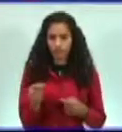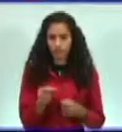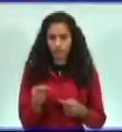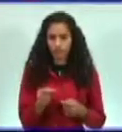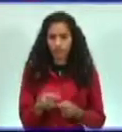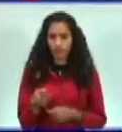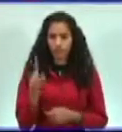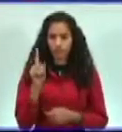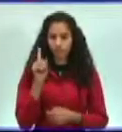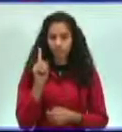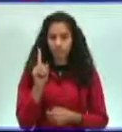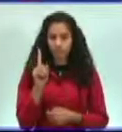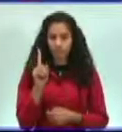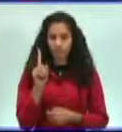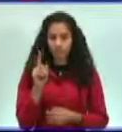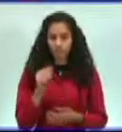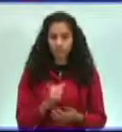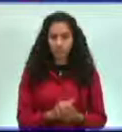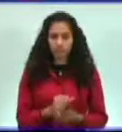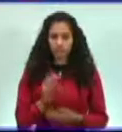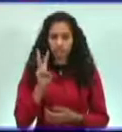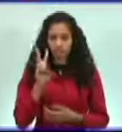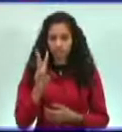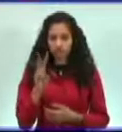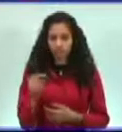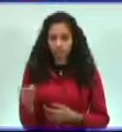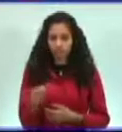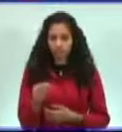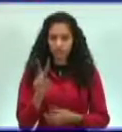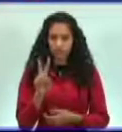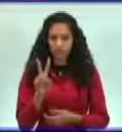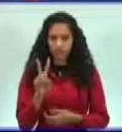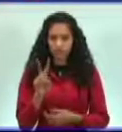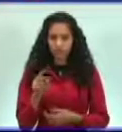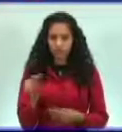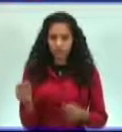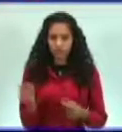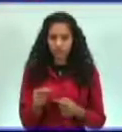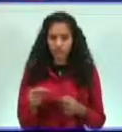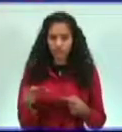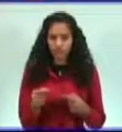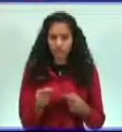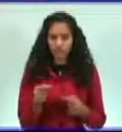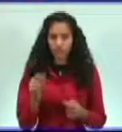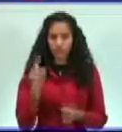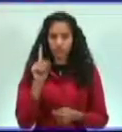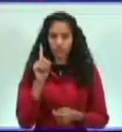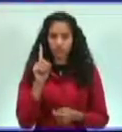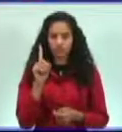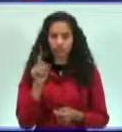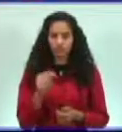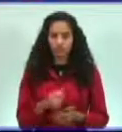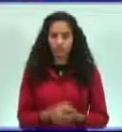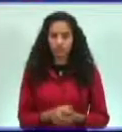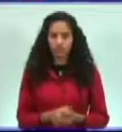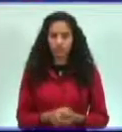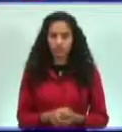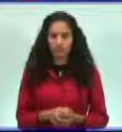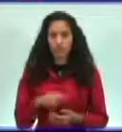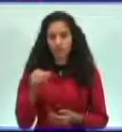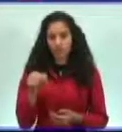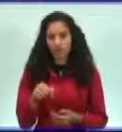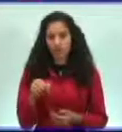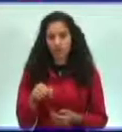es igual a 1. 3 menos 2 es igual a 1.